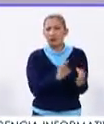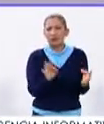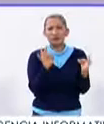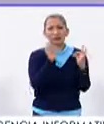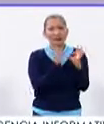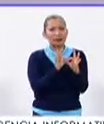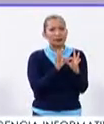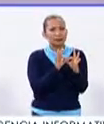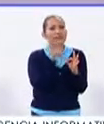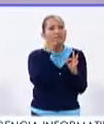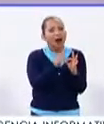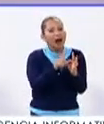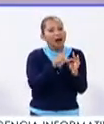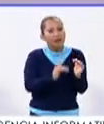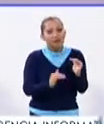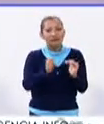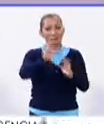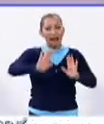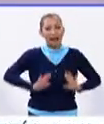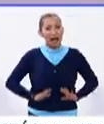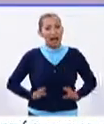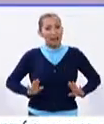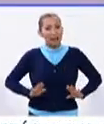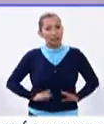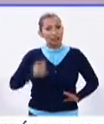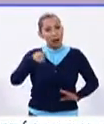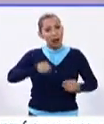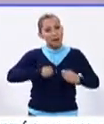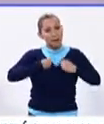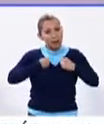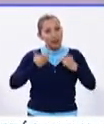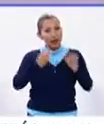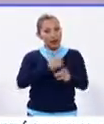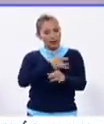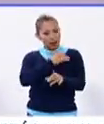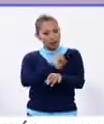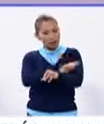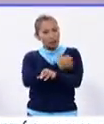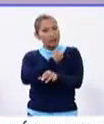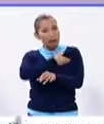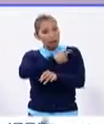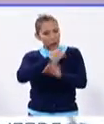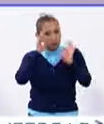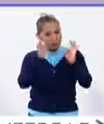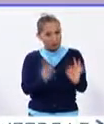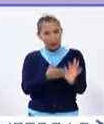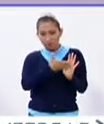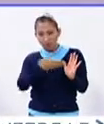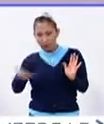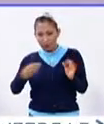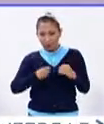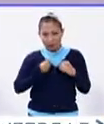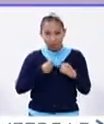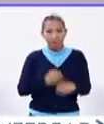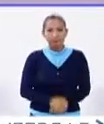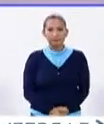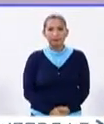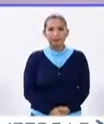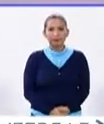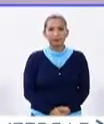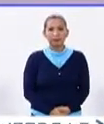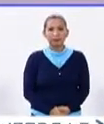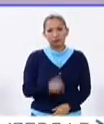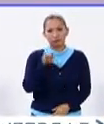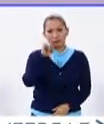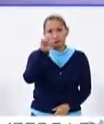fundamental para formar el carácter y para tener una vida emocionalmente saludable a lo largo de la vida, ¿no?